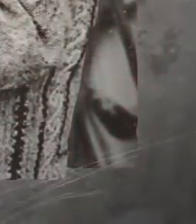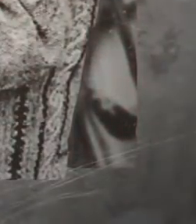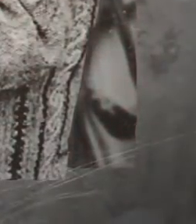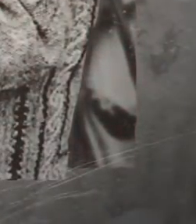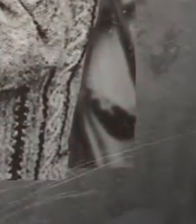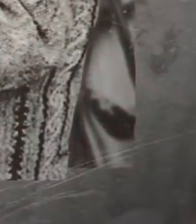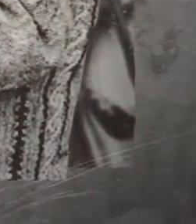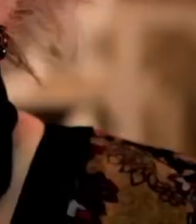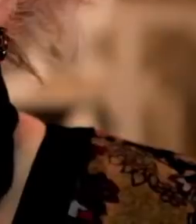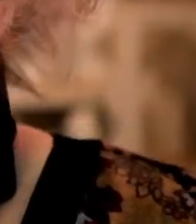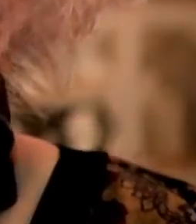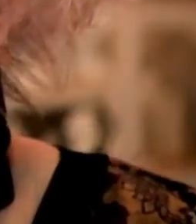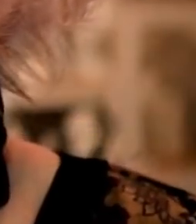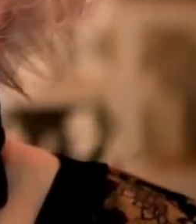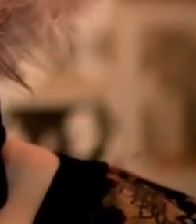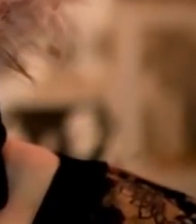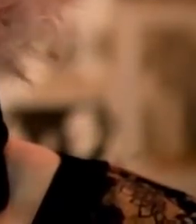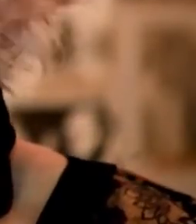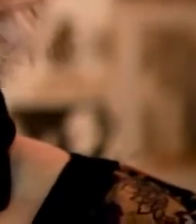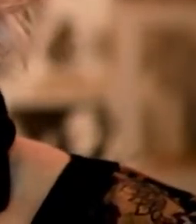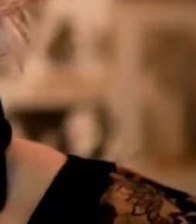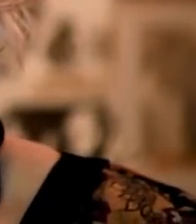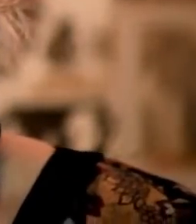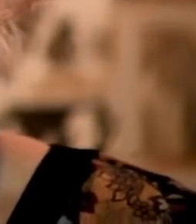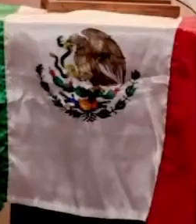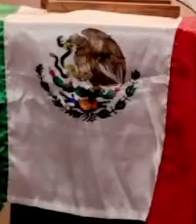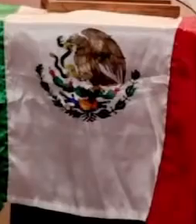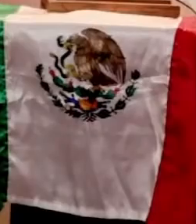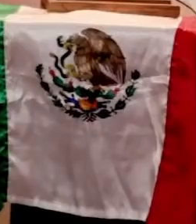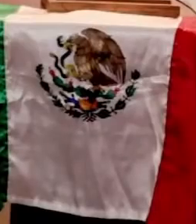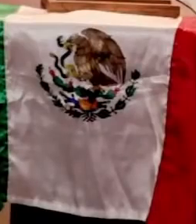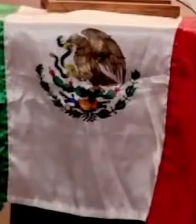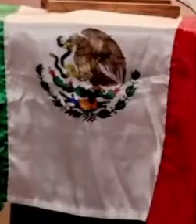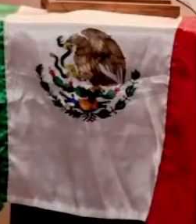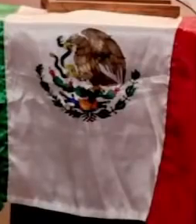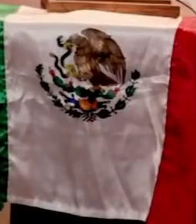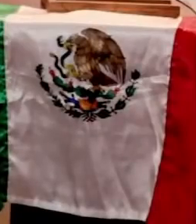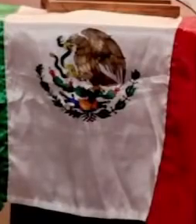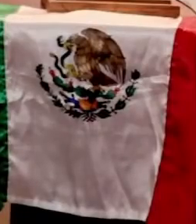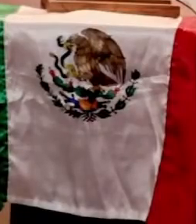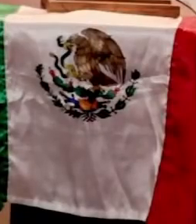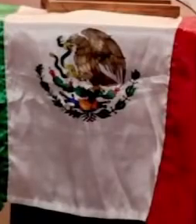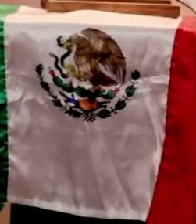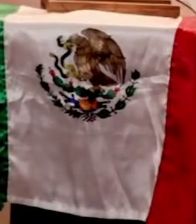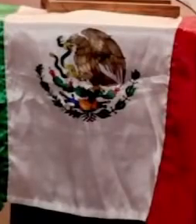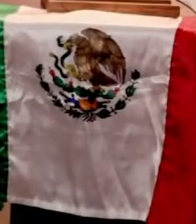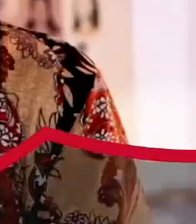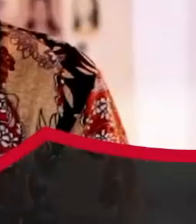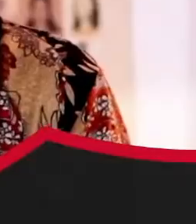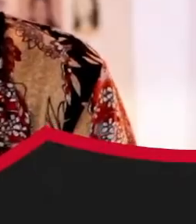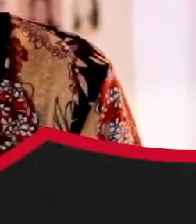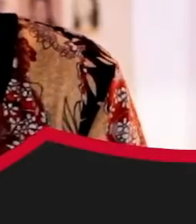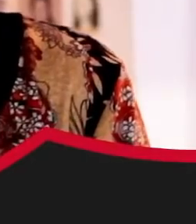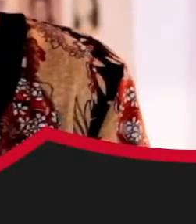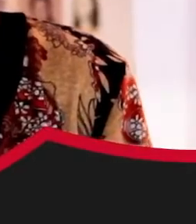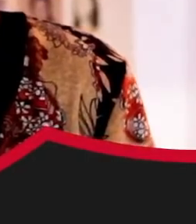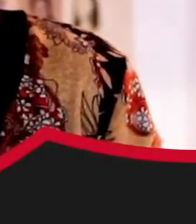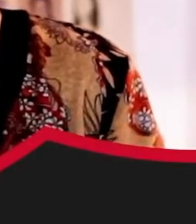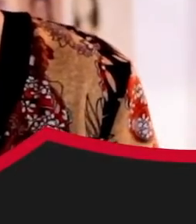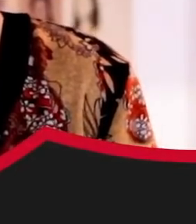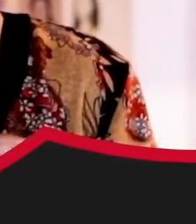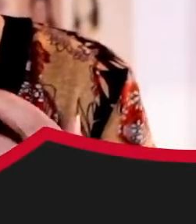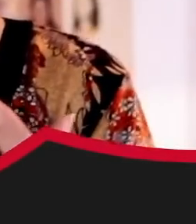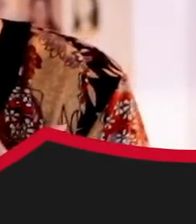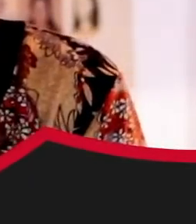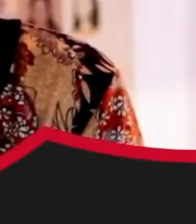la memoria, la verdad y la justicia para el pueblo argentino. Lunes 30 de agosto a las 19:30 horas.